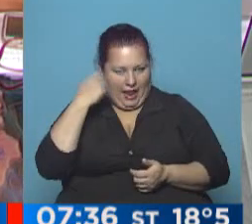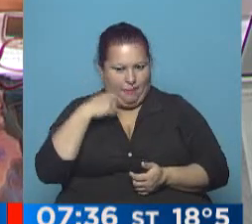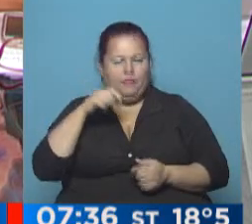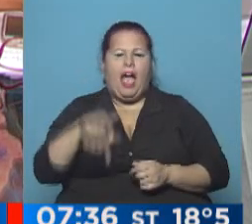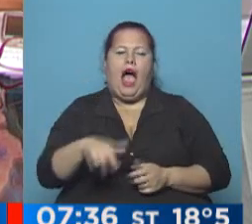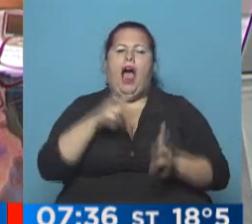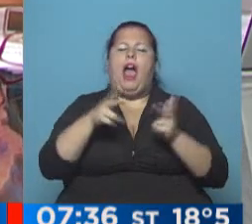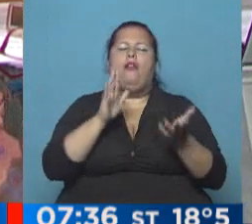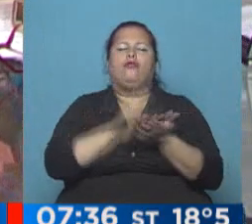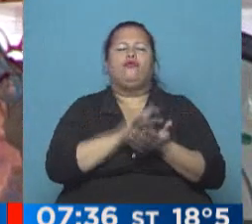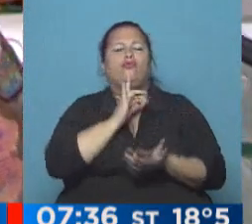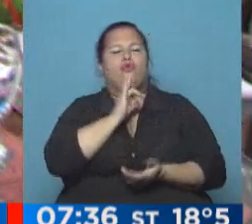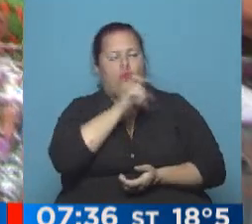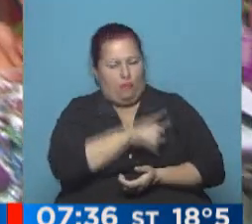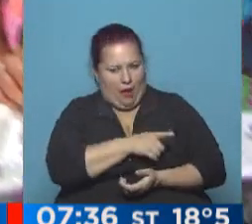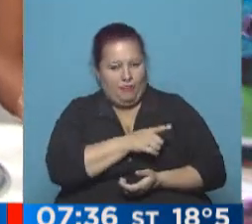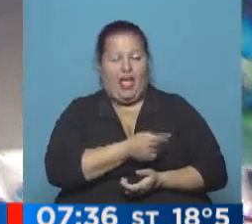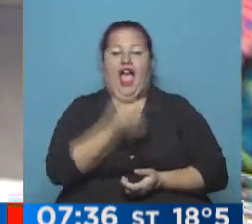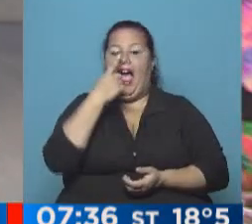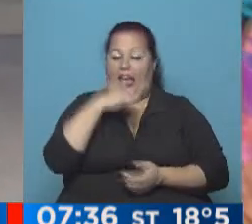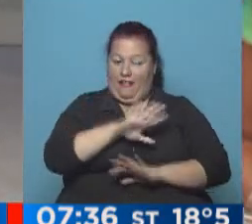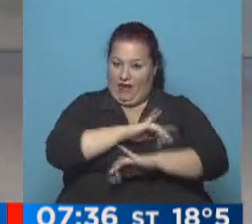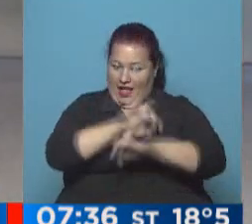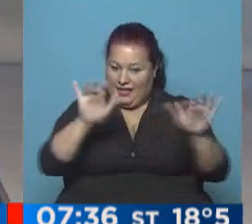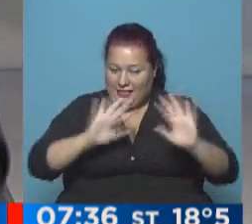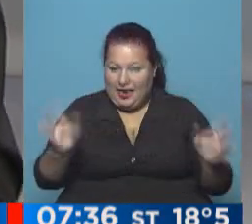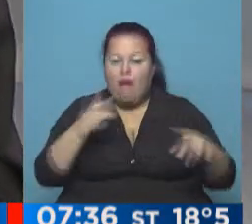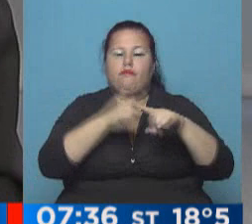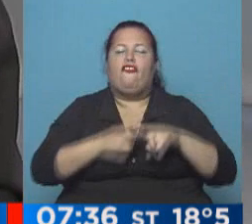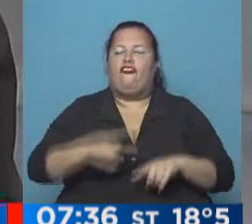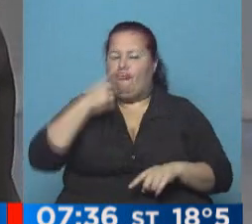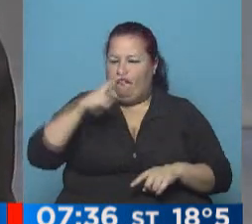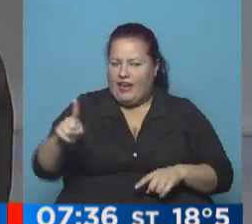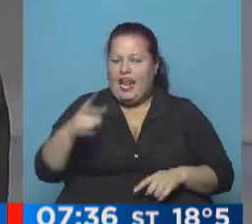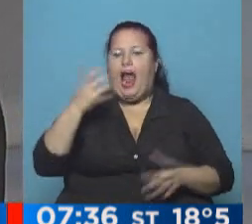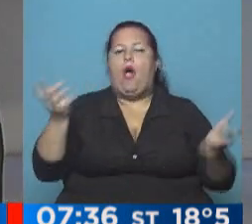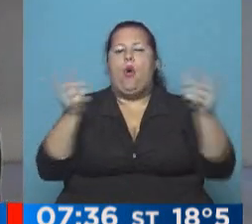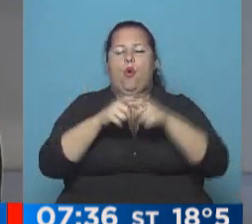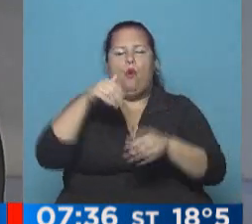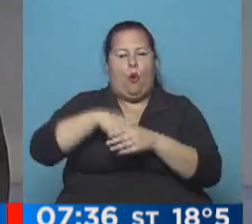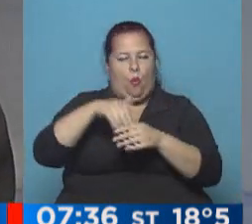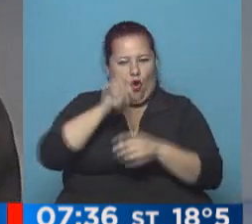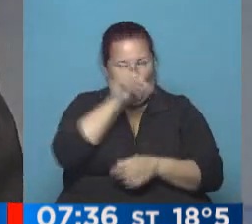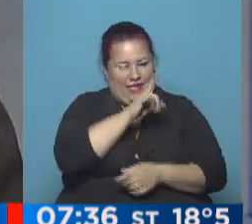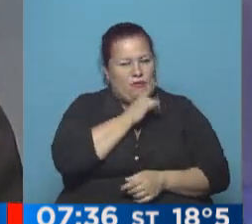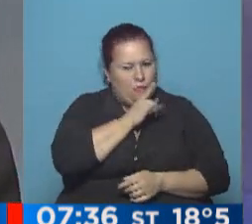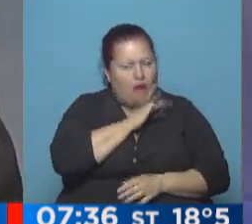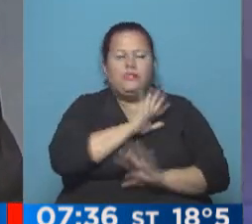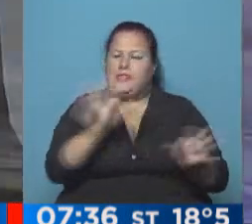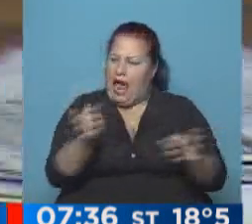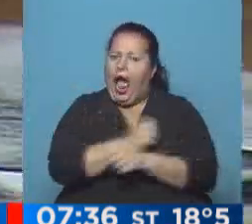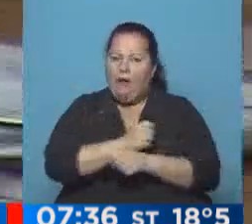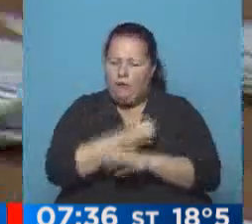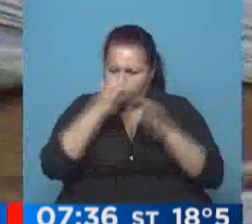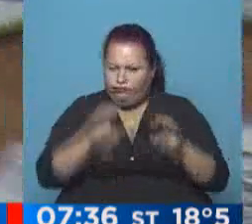vamos a ubicarnos ahora en tucumán porque finalmente se ha dado a conocer el escrutinio definitivo por parte de la junta electoral de aquella provincia se ha confirmado En